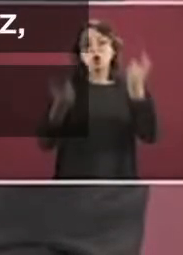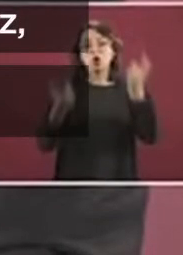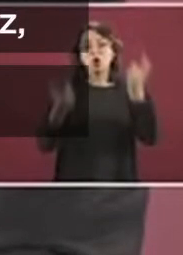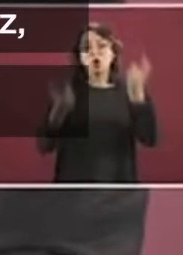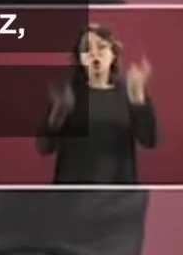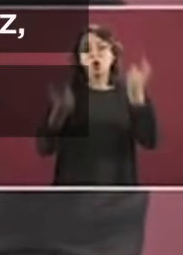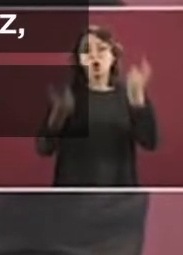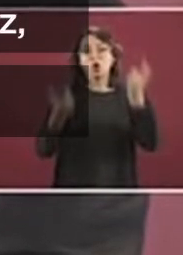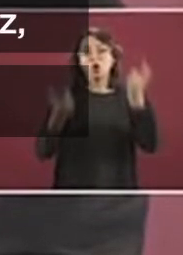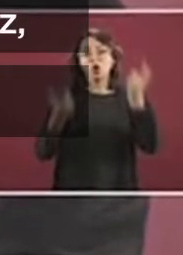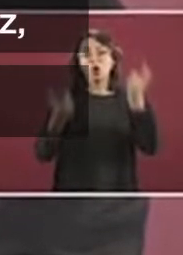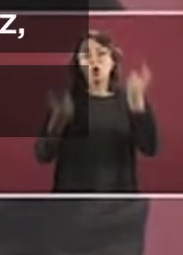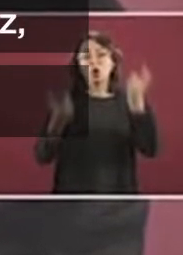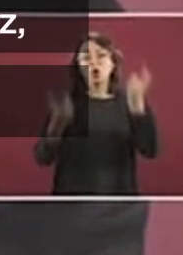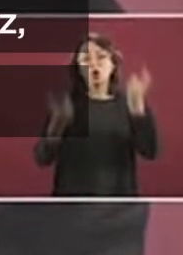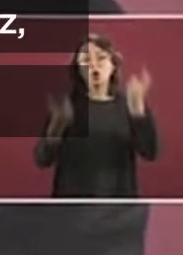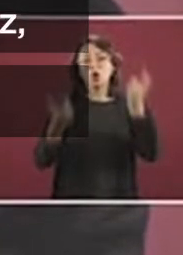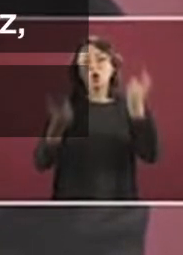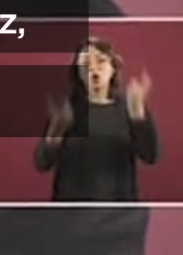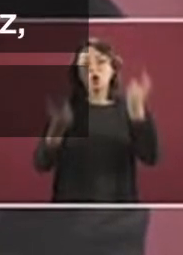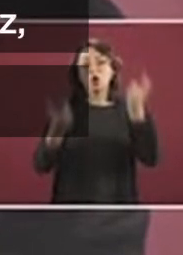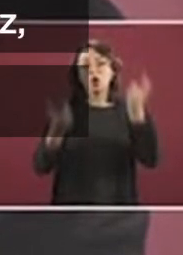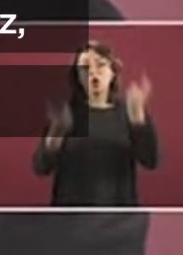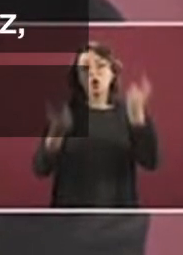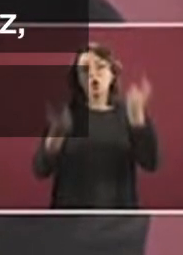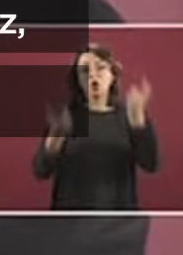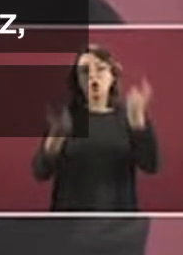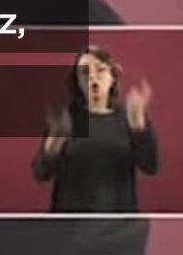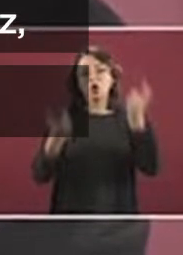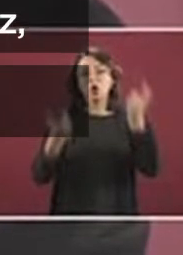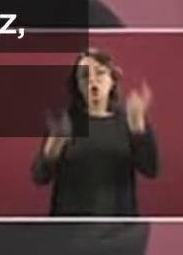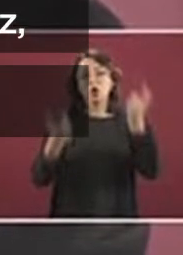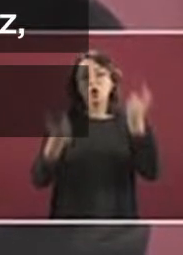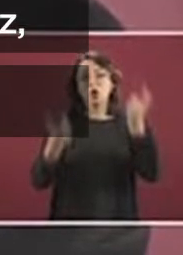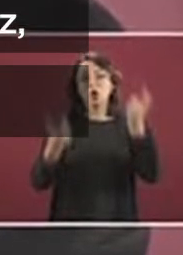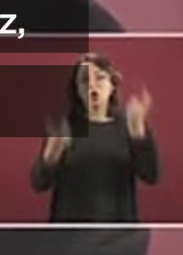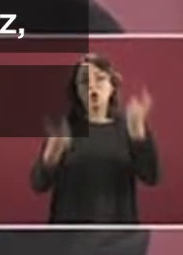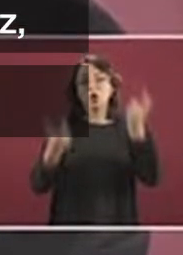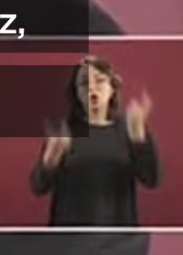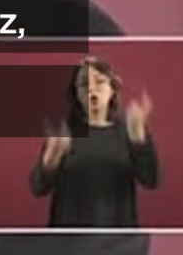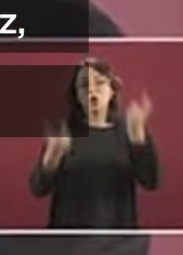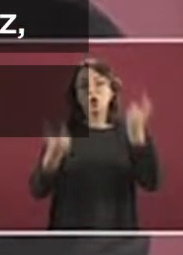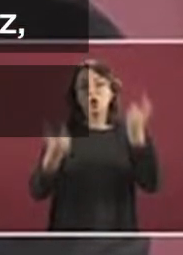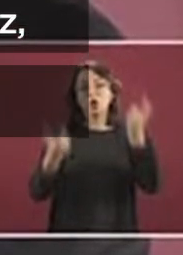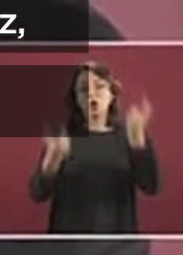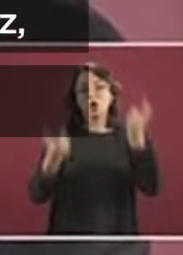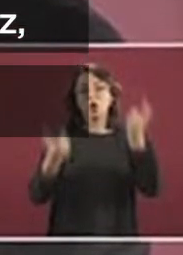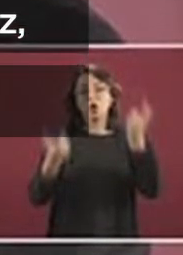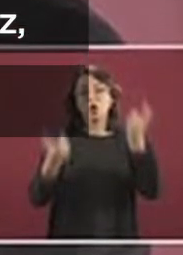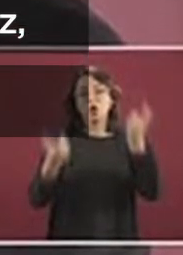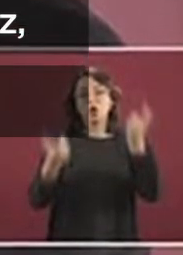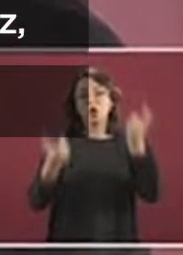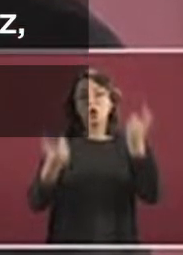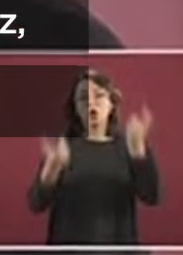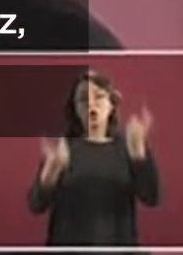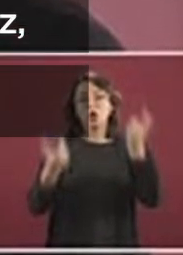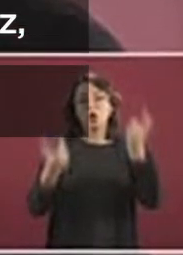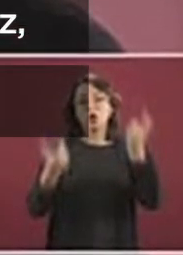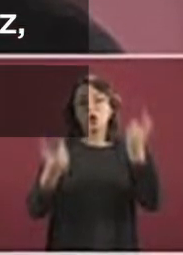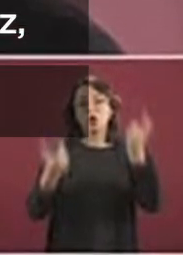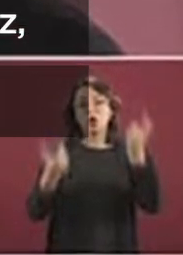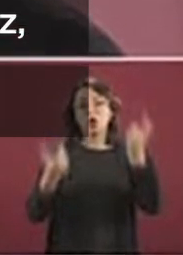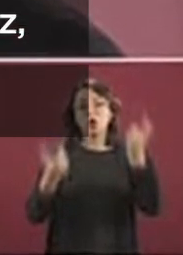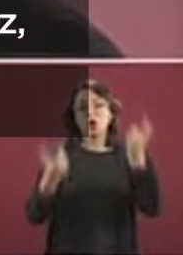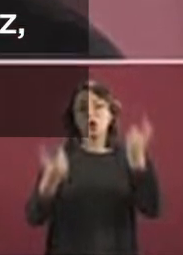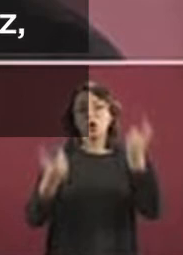Debido al asedio que vive la Embajada de México en Bolivia, el gobierno mexicano presentará un recurso jurídico ante la Corte Internacional de Justicia.